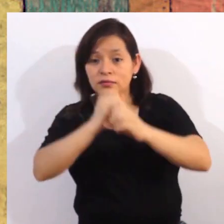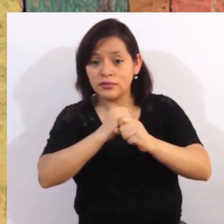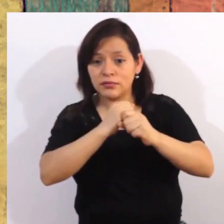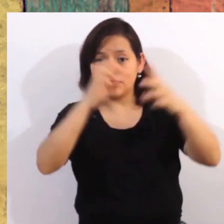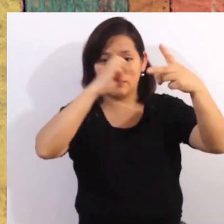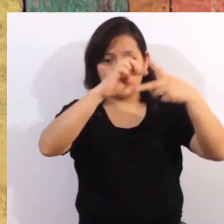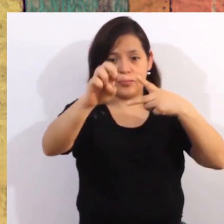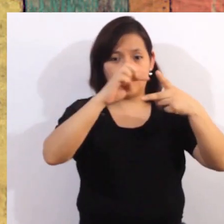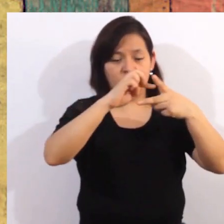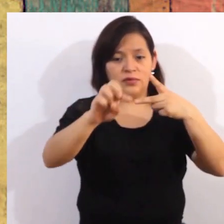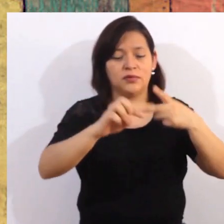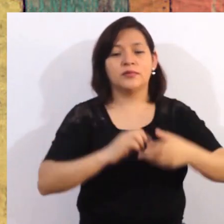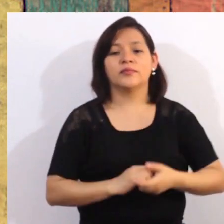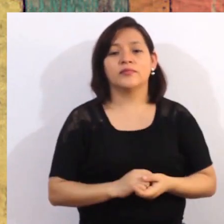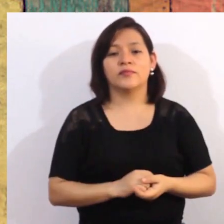profecía.